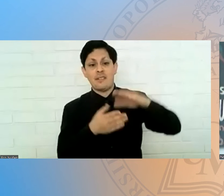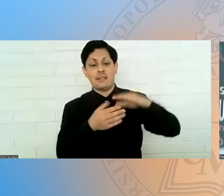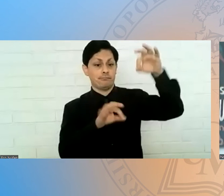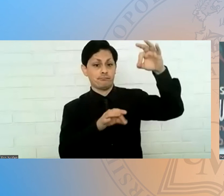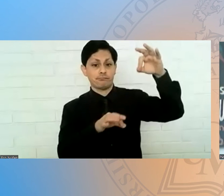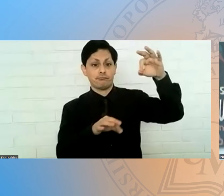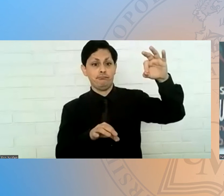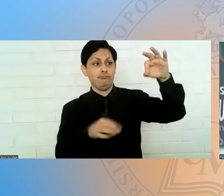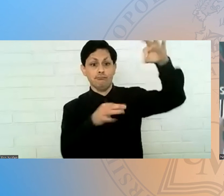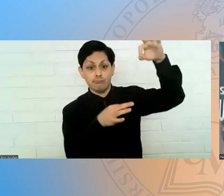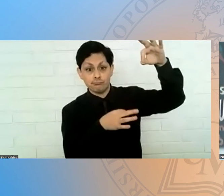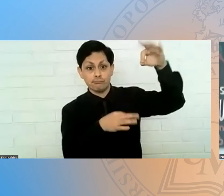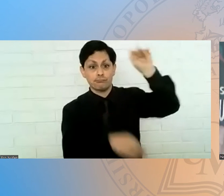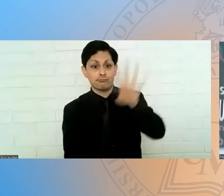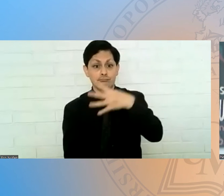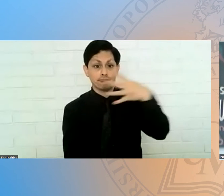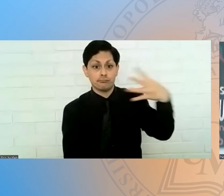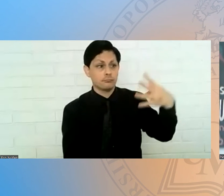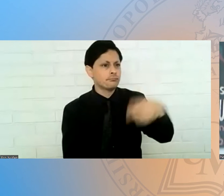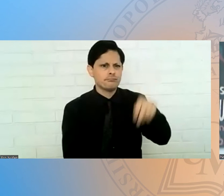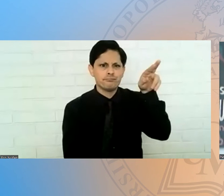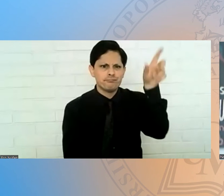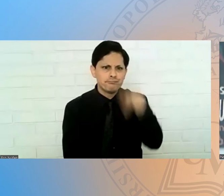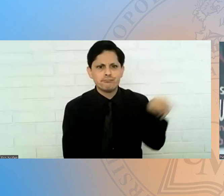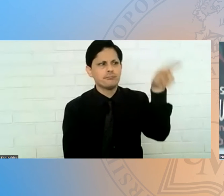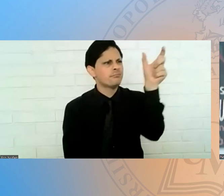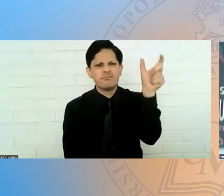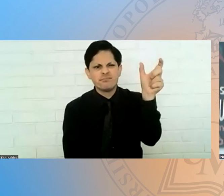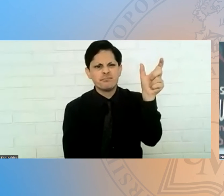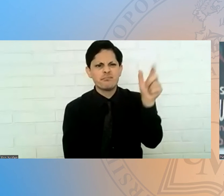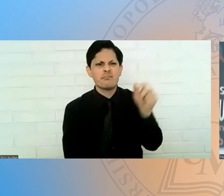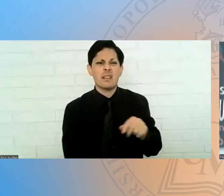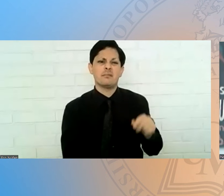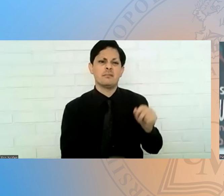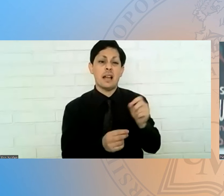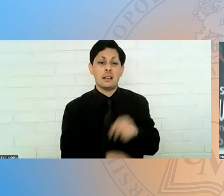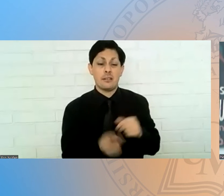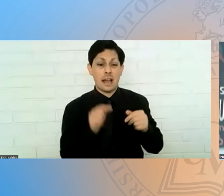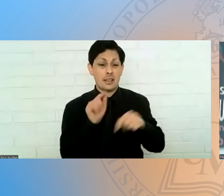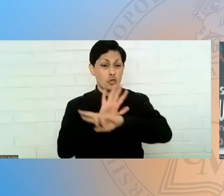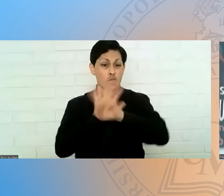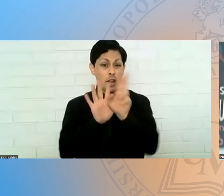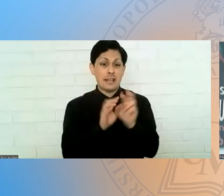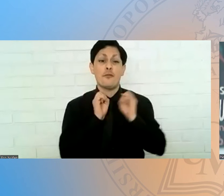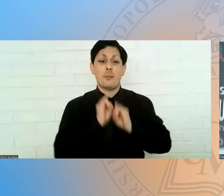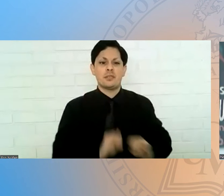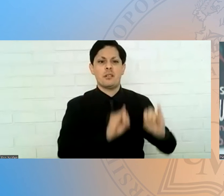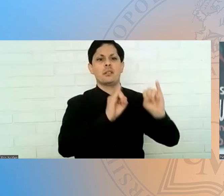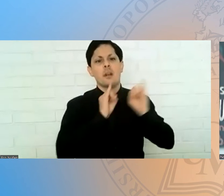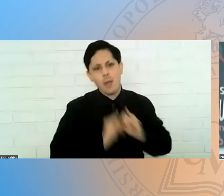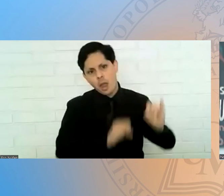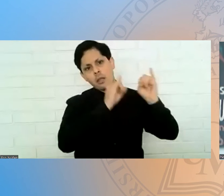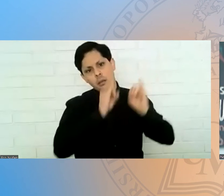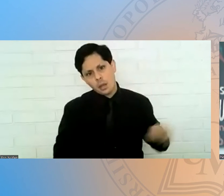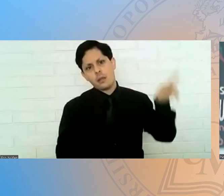veces hay incluso contenido, materia que se repite. Pero ¿qué pasaría si hiciéramos un cambio? Yo he llamado